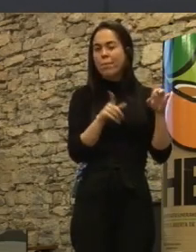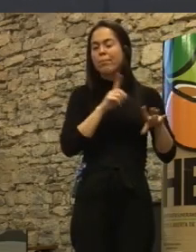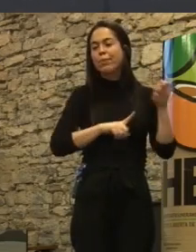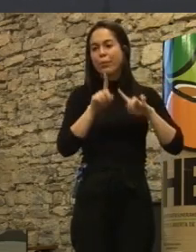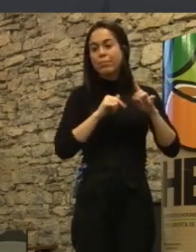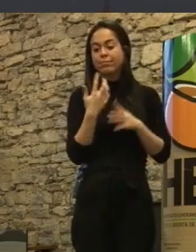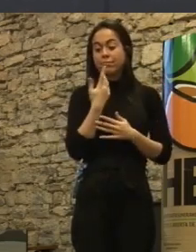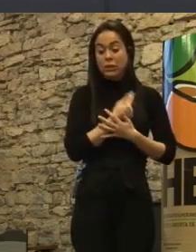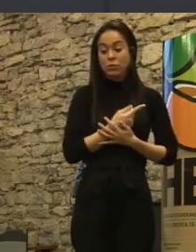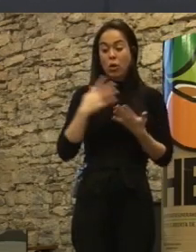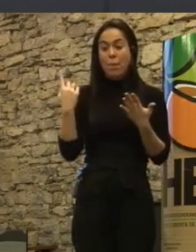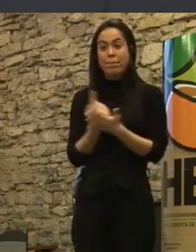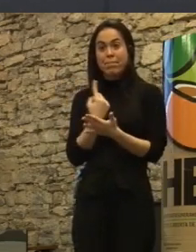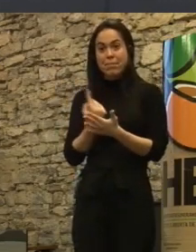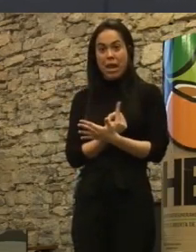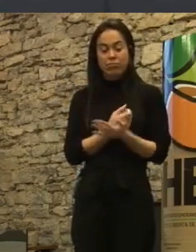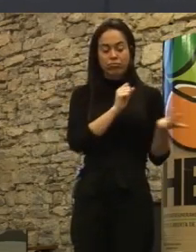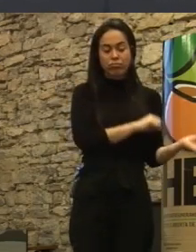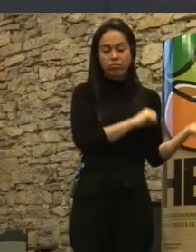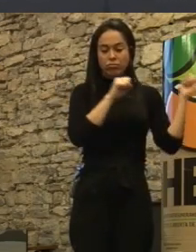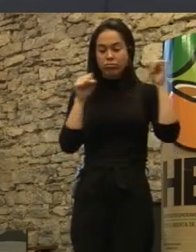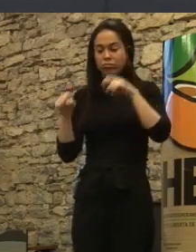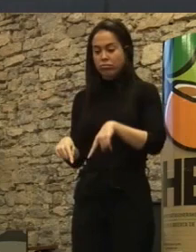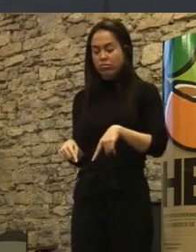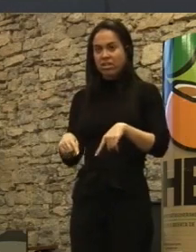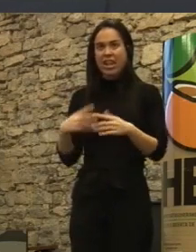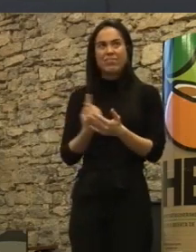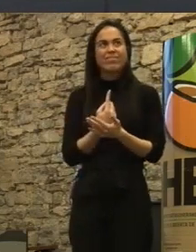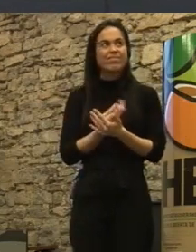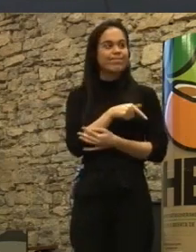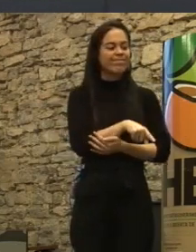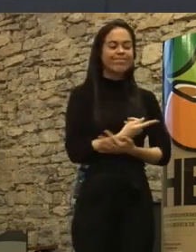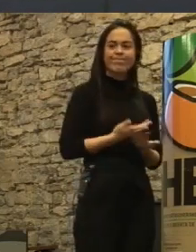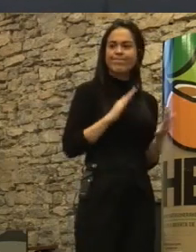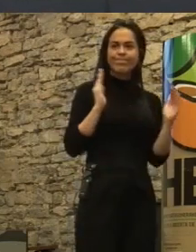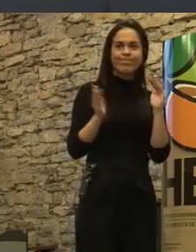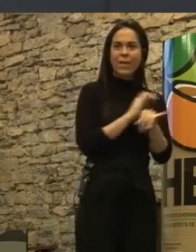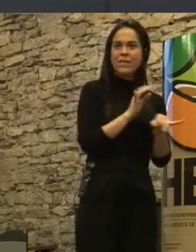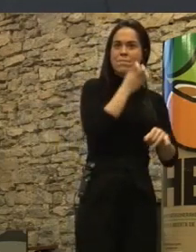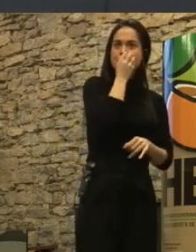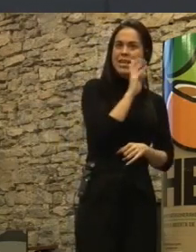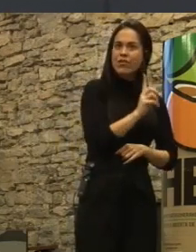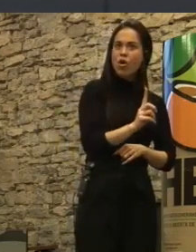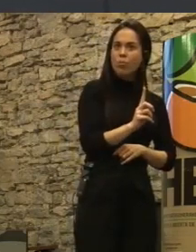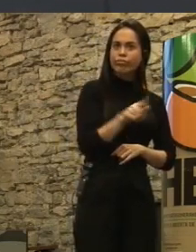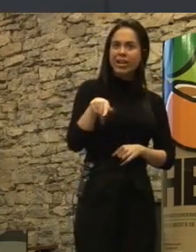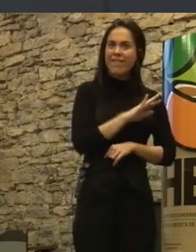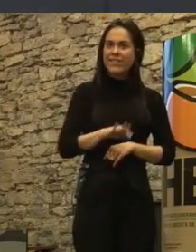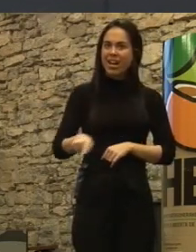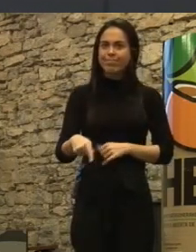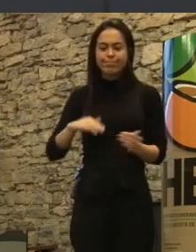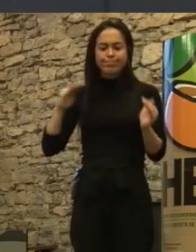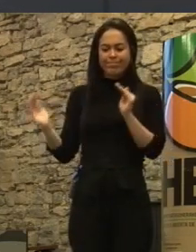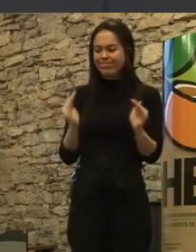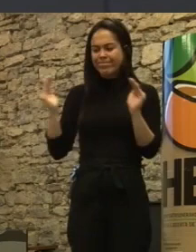en primaria y ya no estamos capacitados para aprender lo que la primaria nos puede enseñar. Y luego la secundaria, y luego la universidad, y luego la vida. De 0